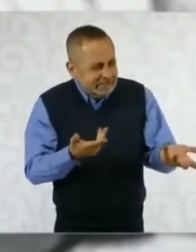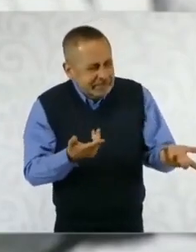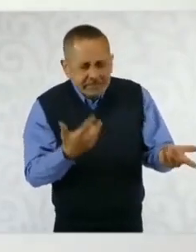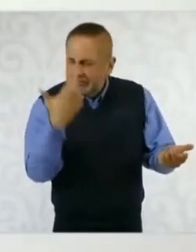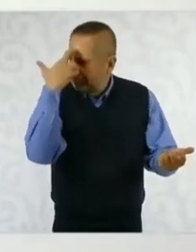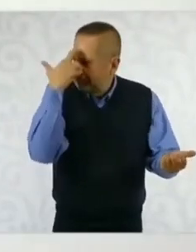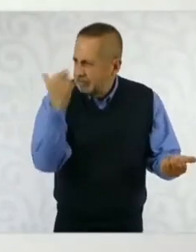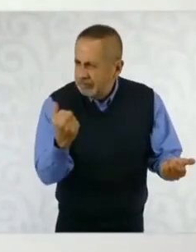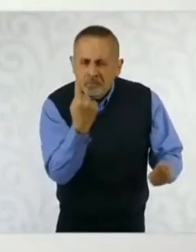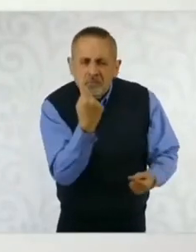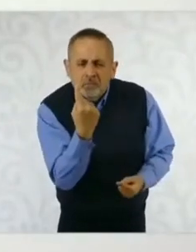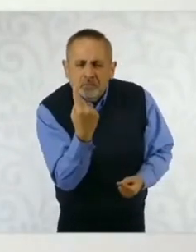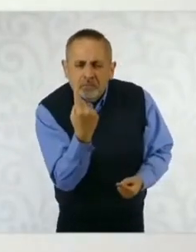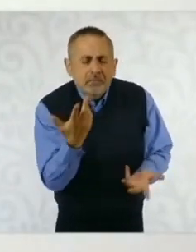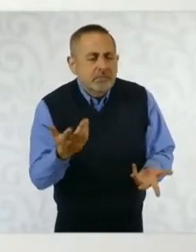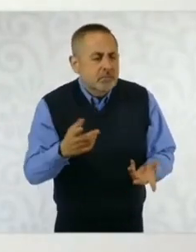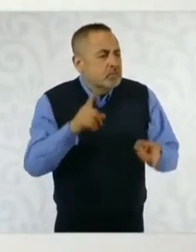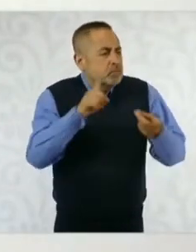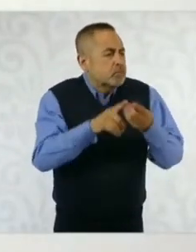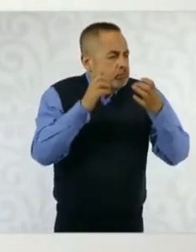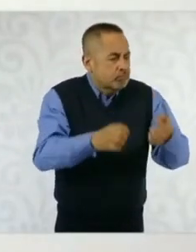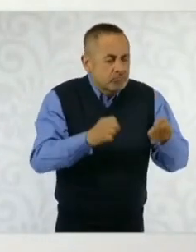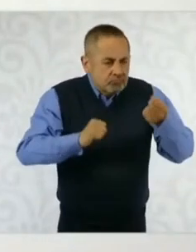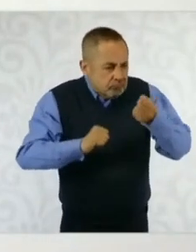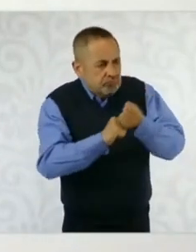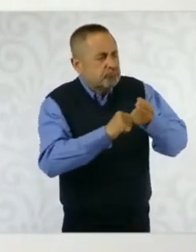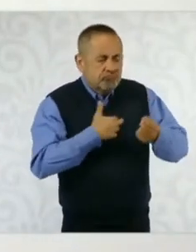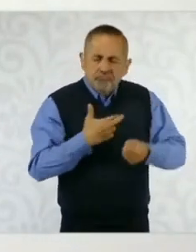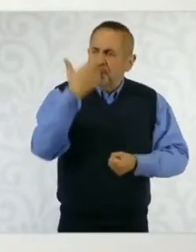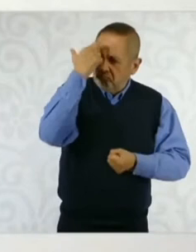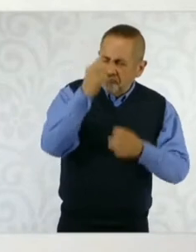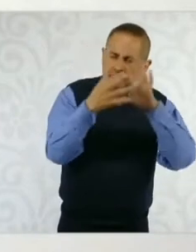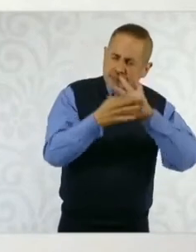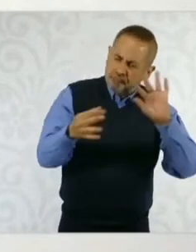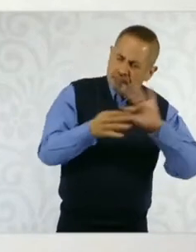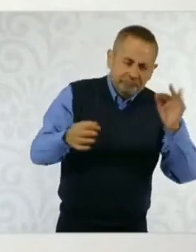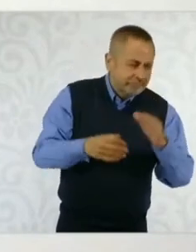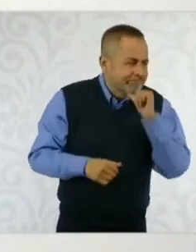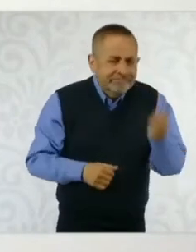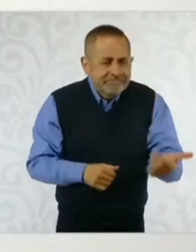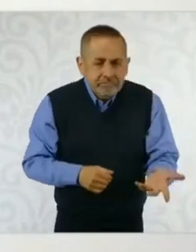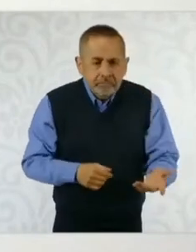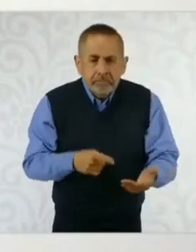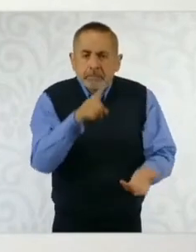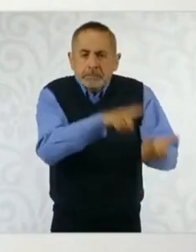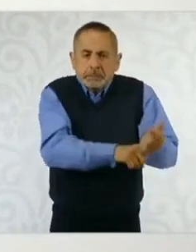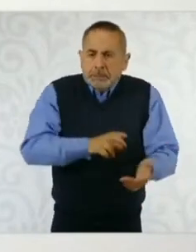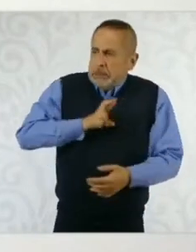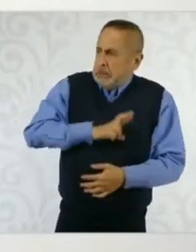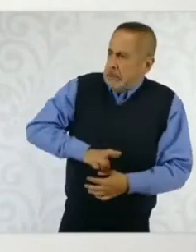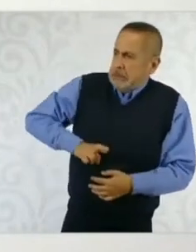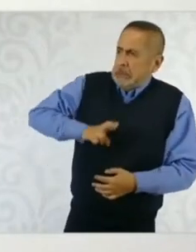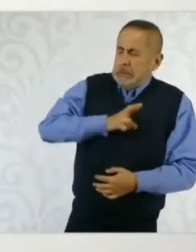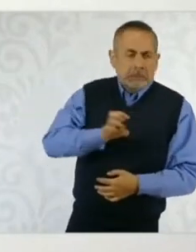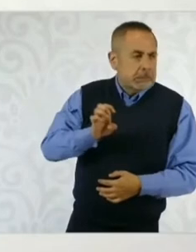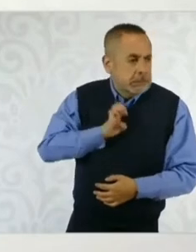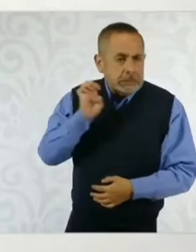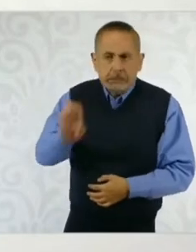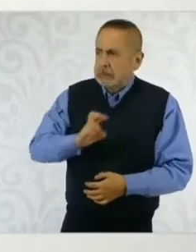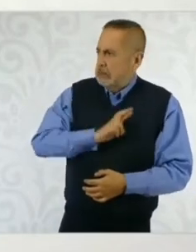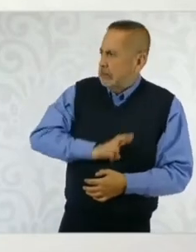que tenga fundamento. Es un odio, una crítica,